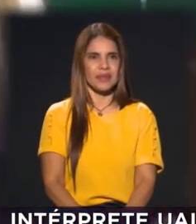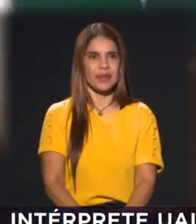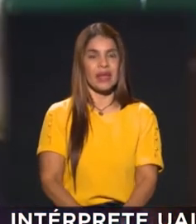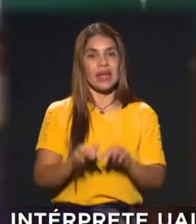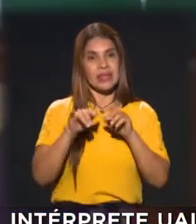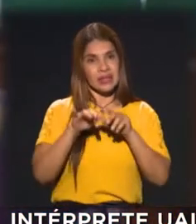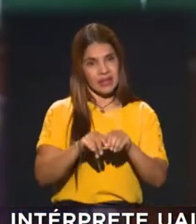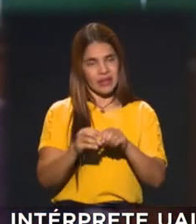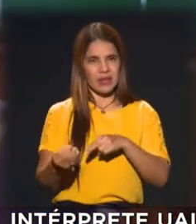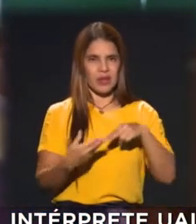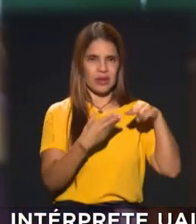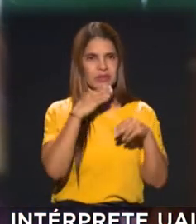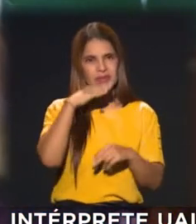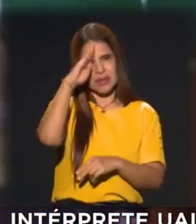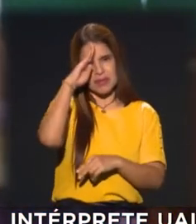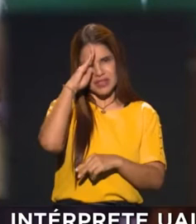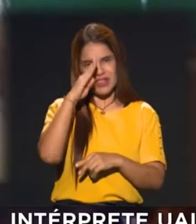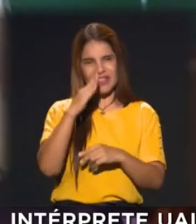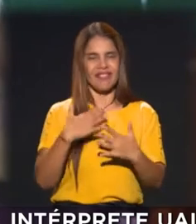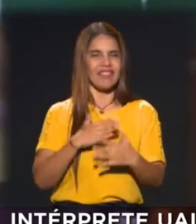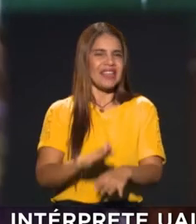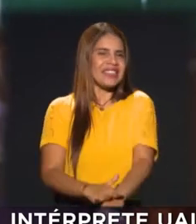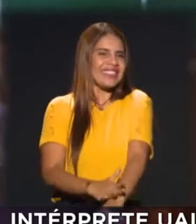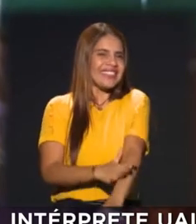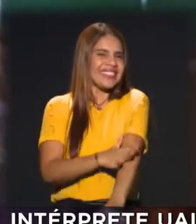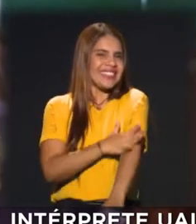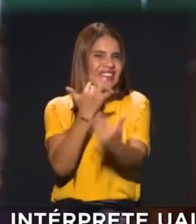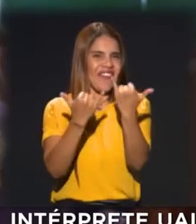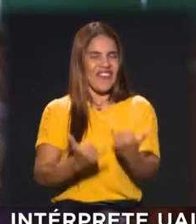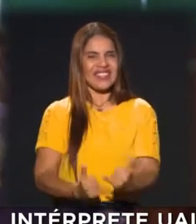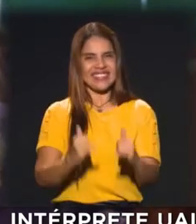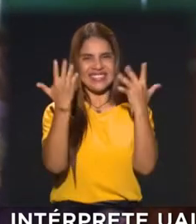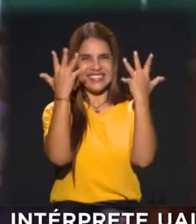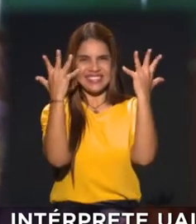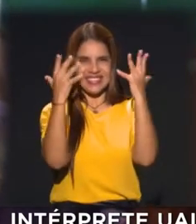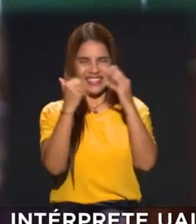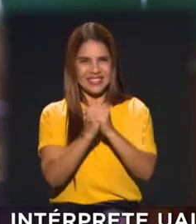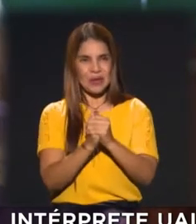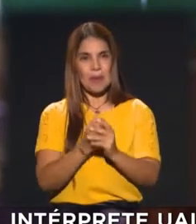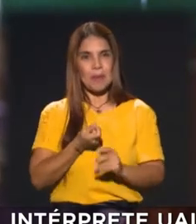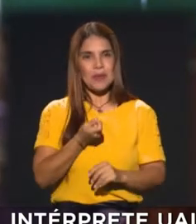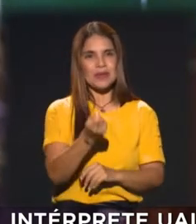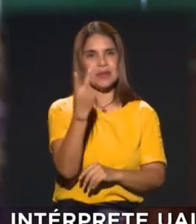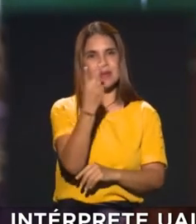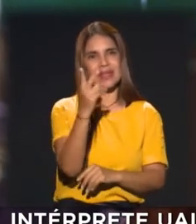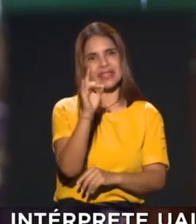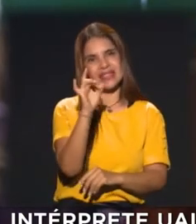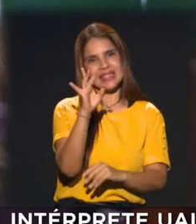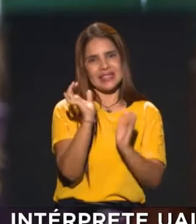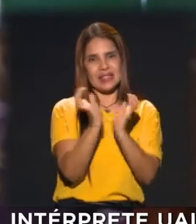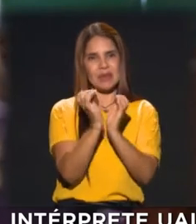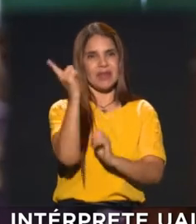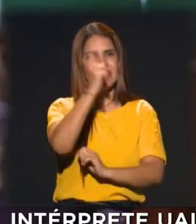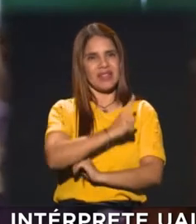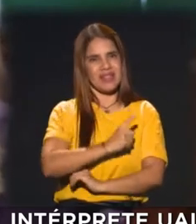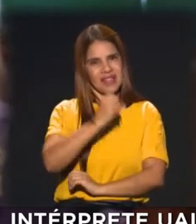En la Secretaría de Educación de Medellín estamos muy emocionados por el día que se avecina. Este viernes 15 de mayo es el Día